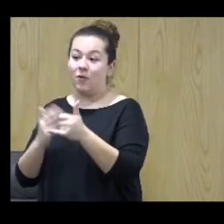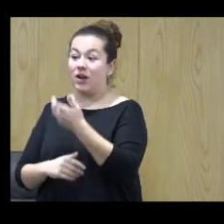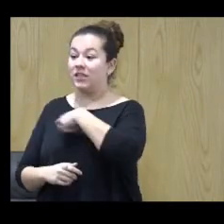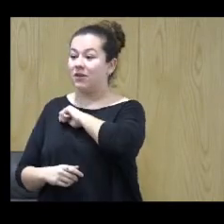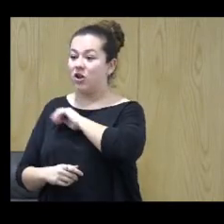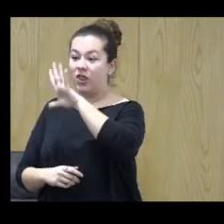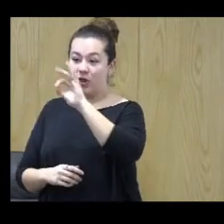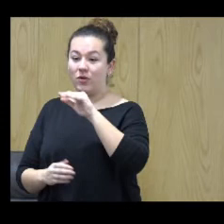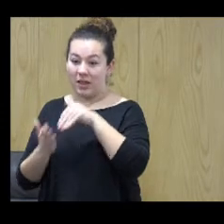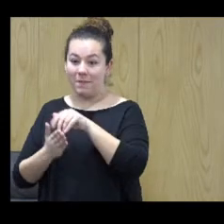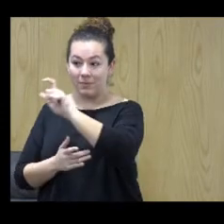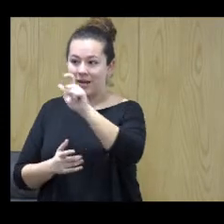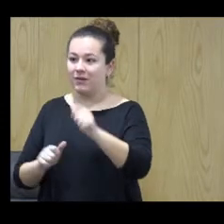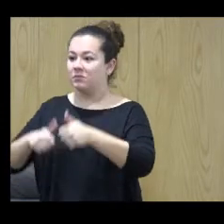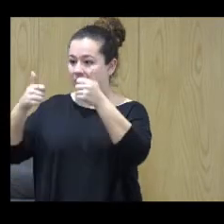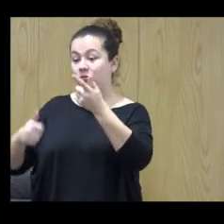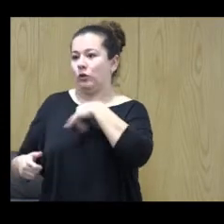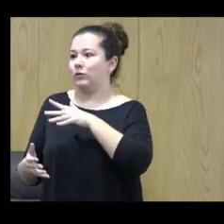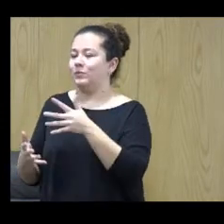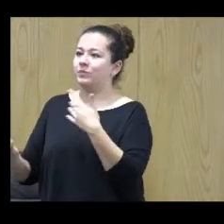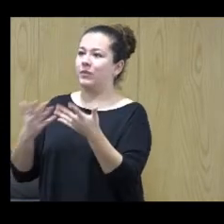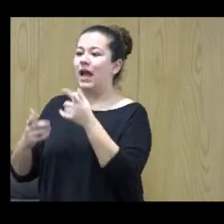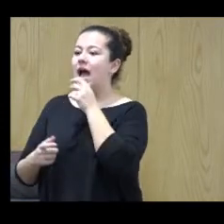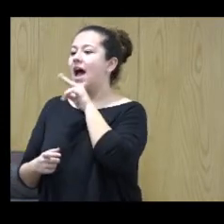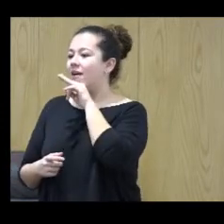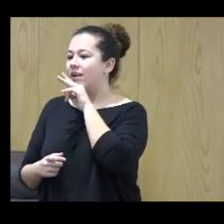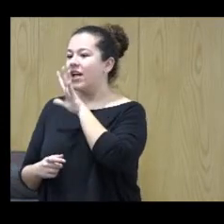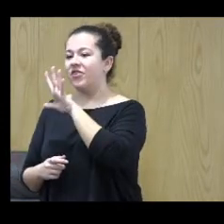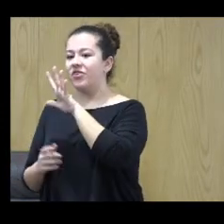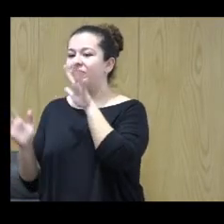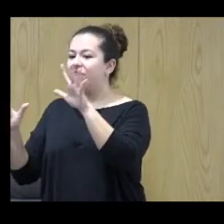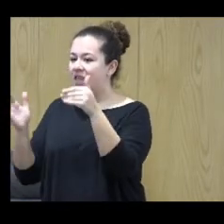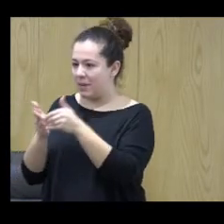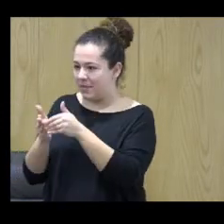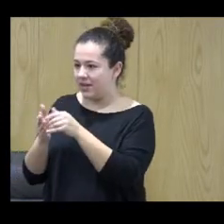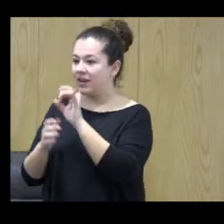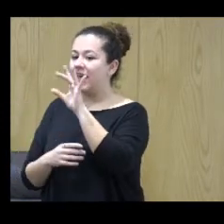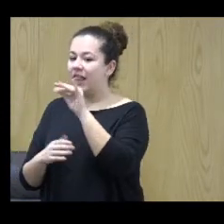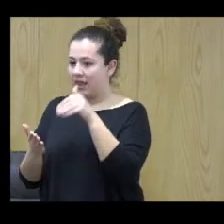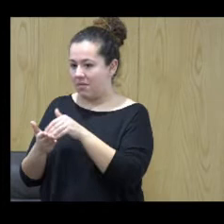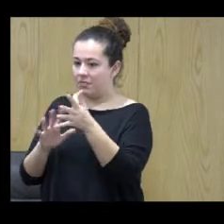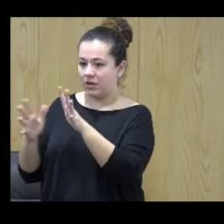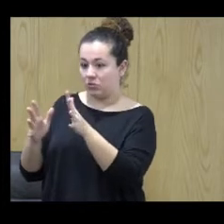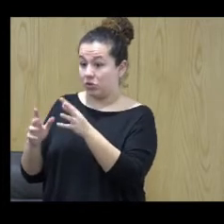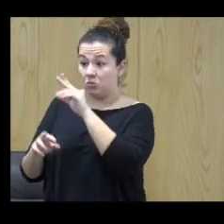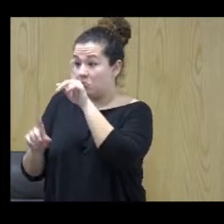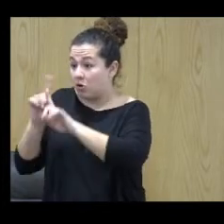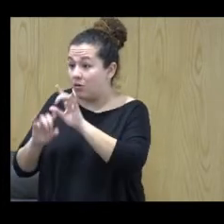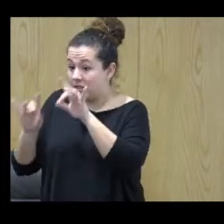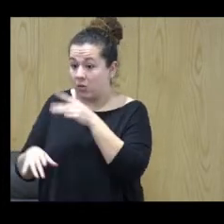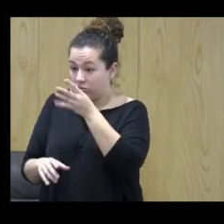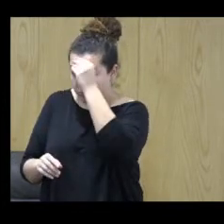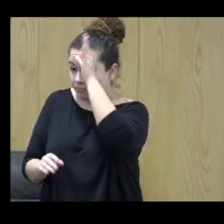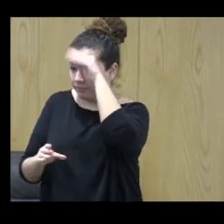pero probablemente nosotros manejamos 10.000, 15.000 términos sin problemas, ¿eh? Y eso es conocimiento también.